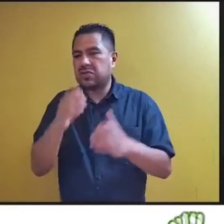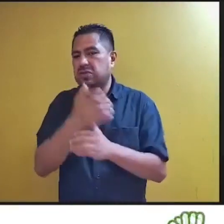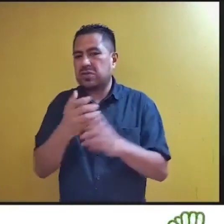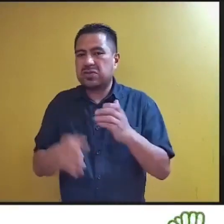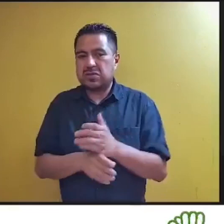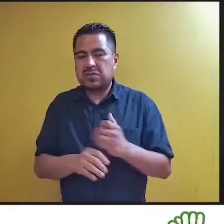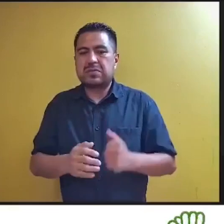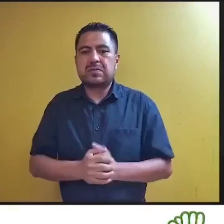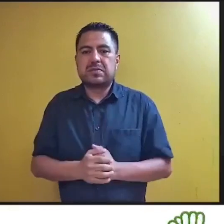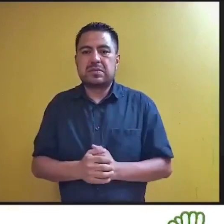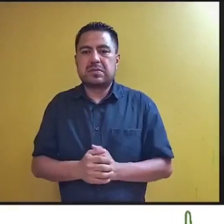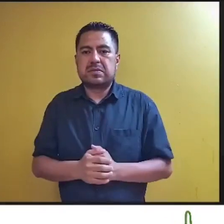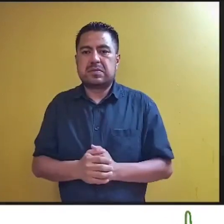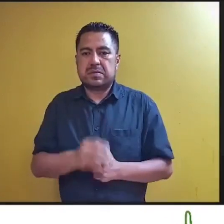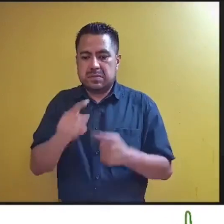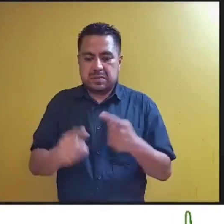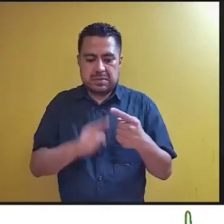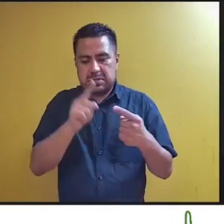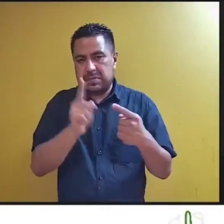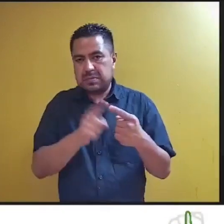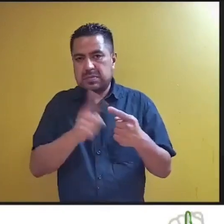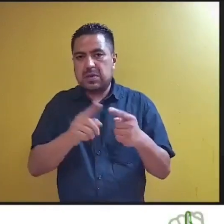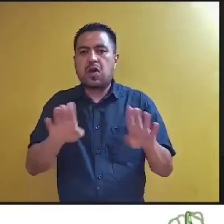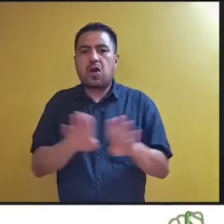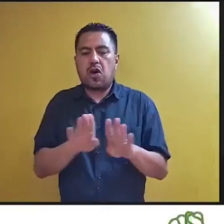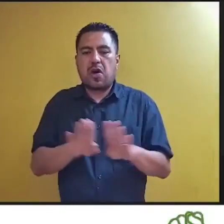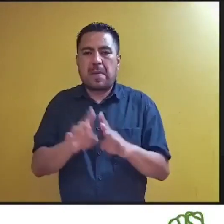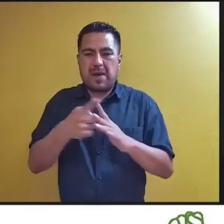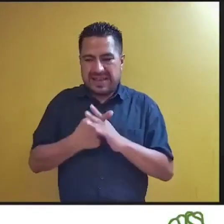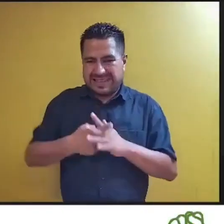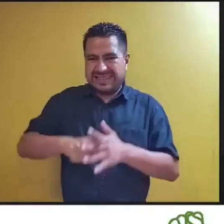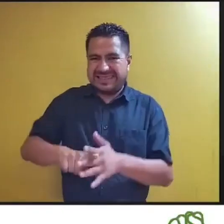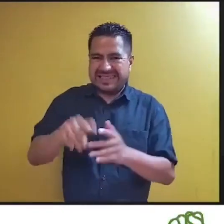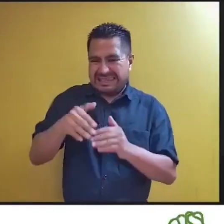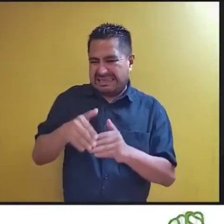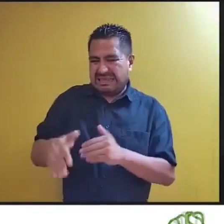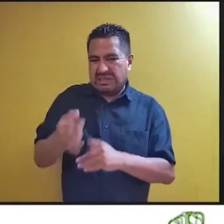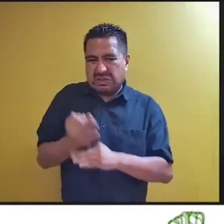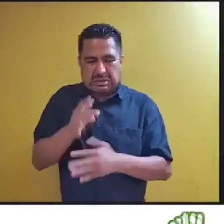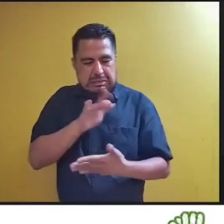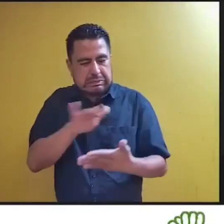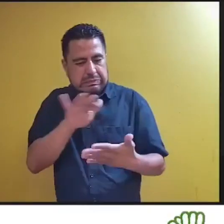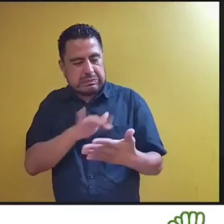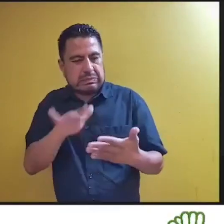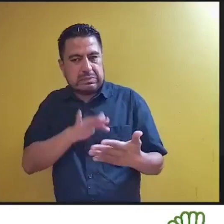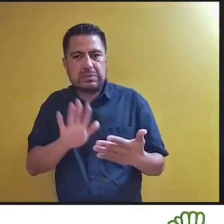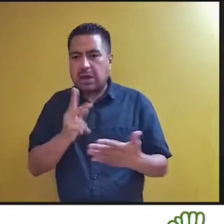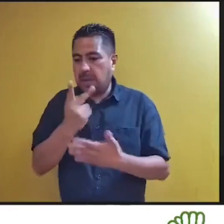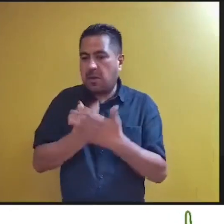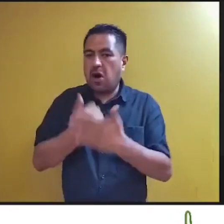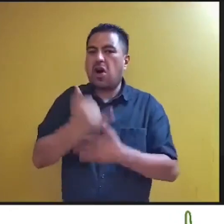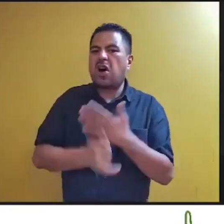dos casos. Primero, como comenzó la cuenta, el proyecto se